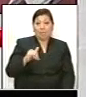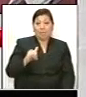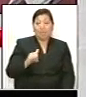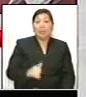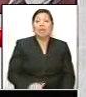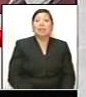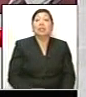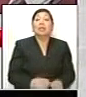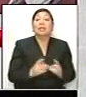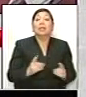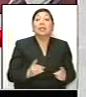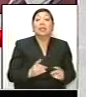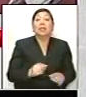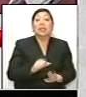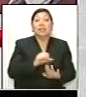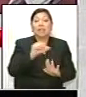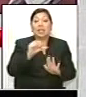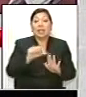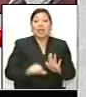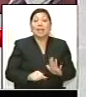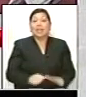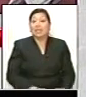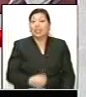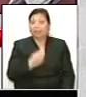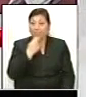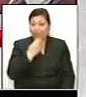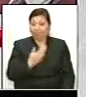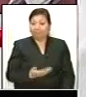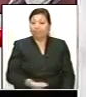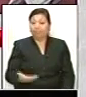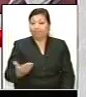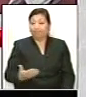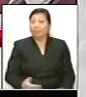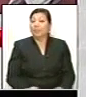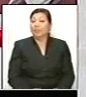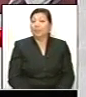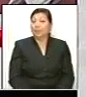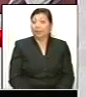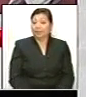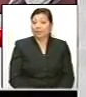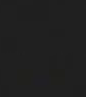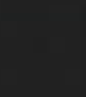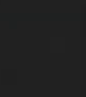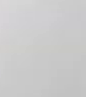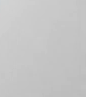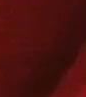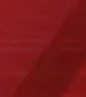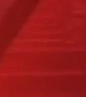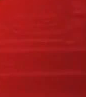Huarmey-Aija-Recuay en el departamento de Ancash. Veamos el desarrollo de esta reunión.